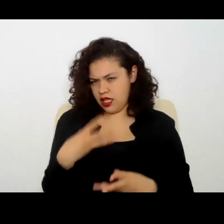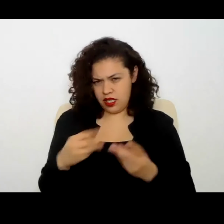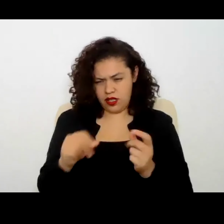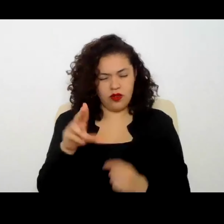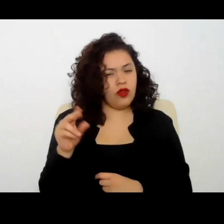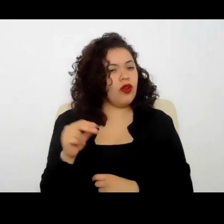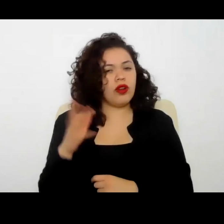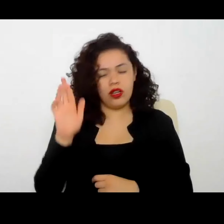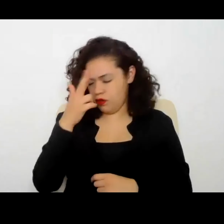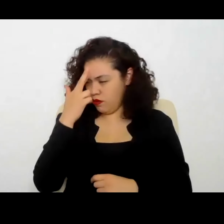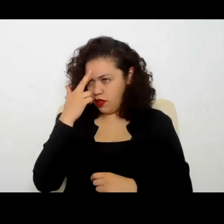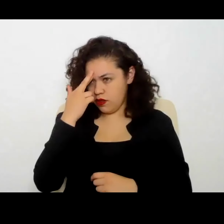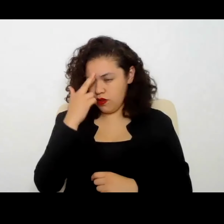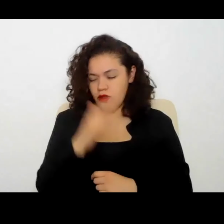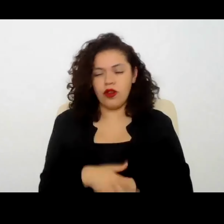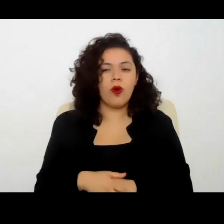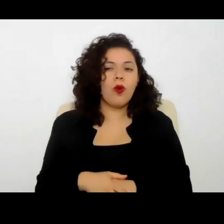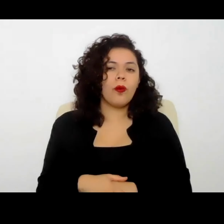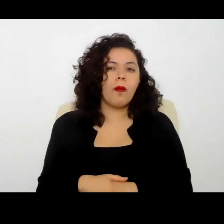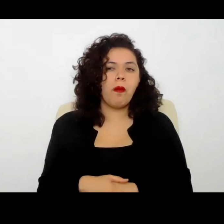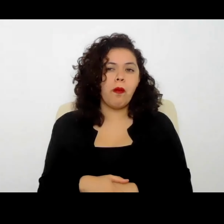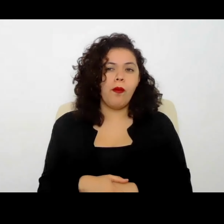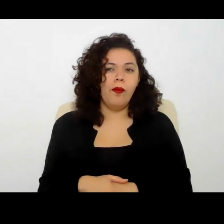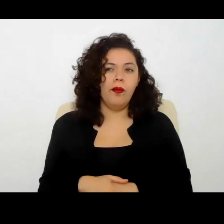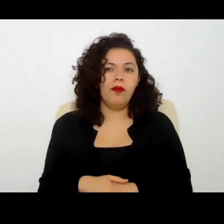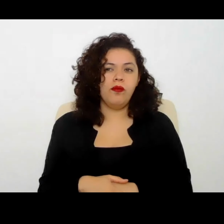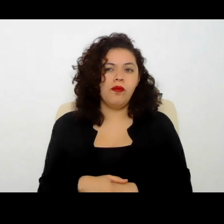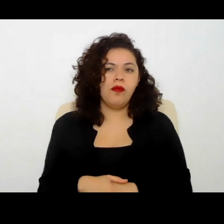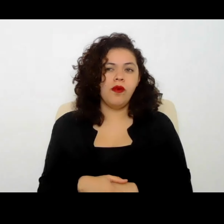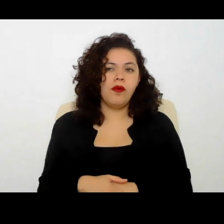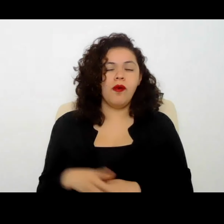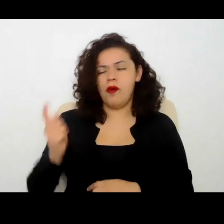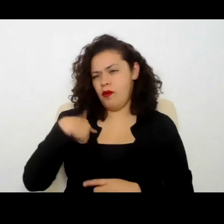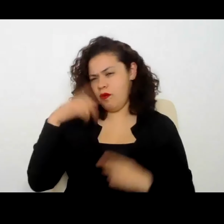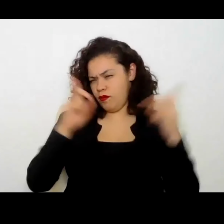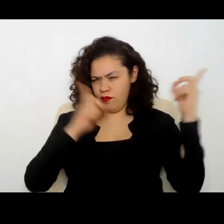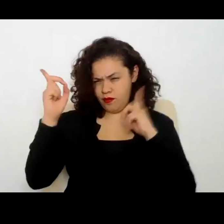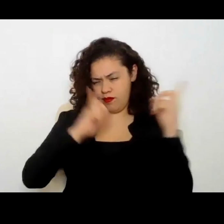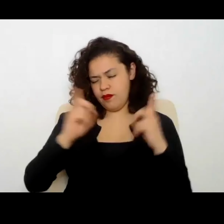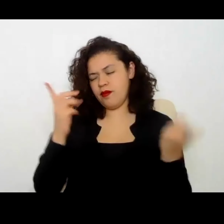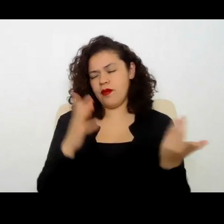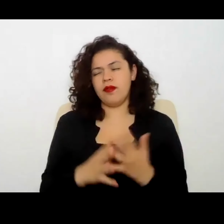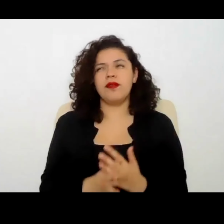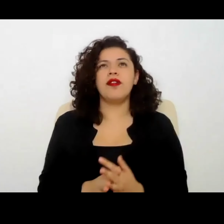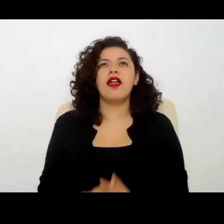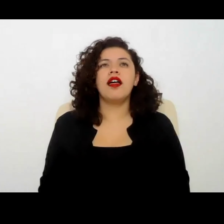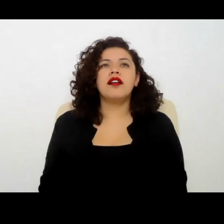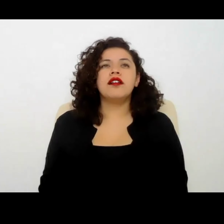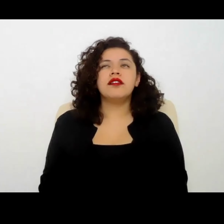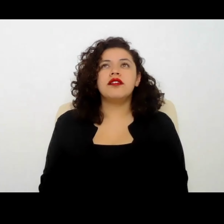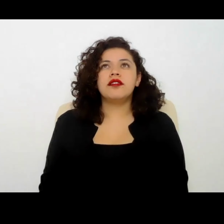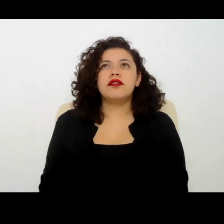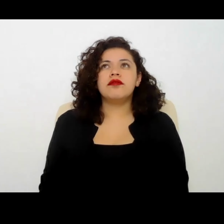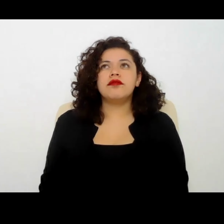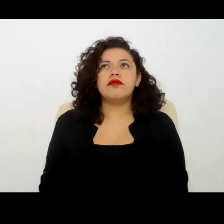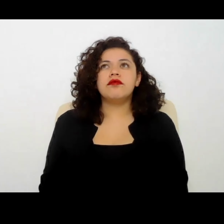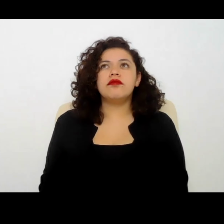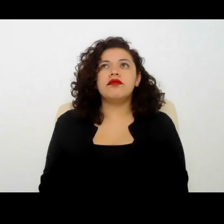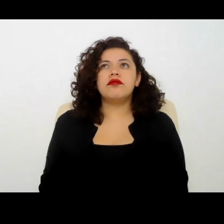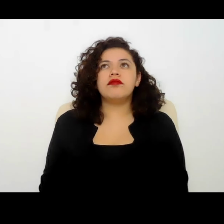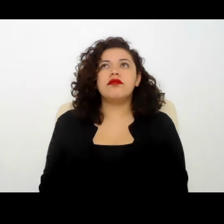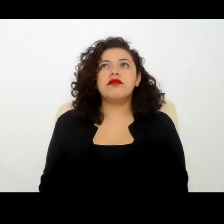rubro de reportar, pero tenía la duda porque al final de cuentas, para yo llegar